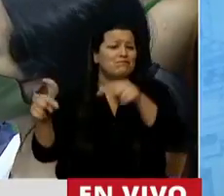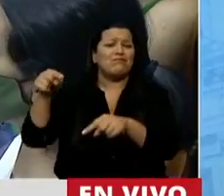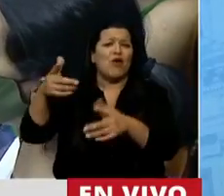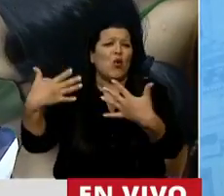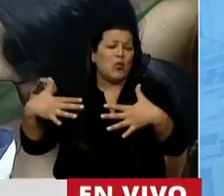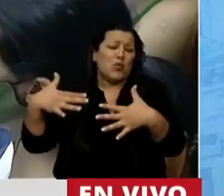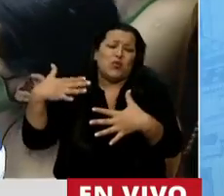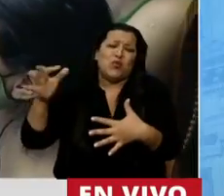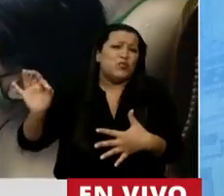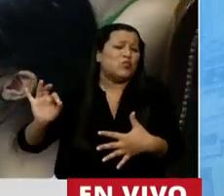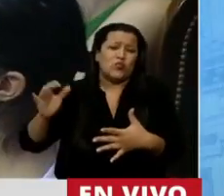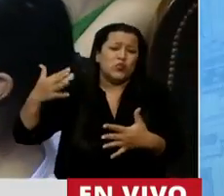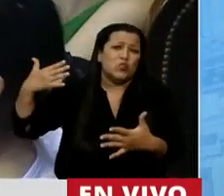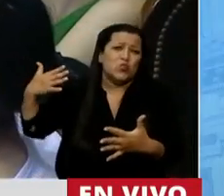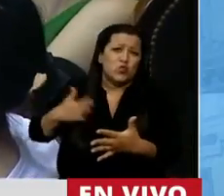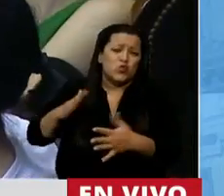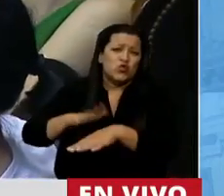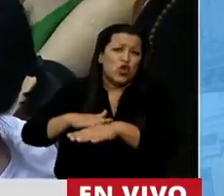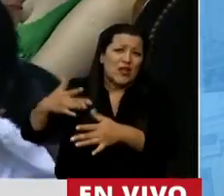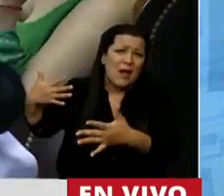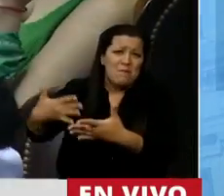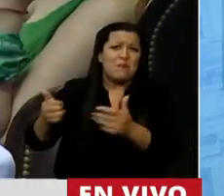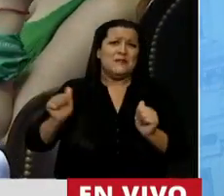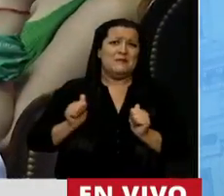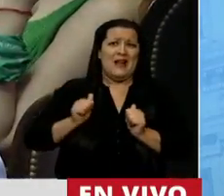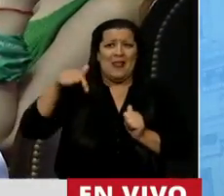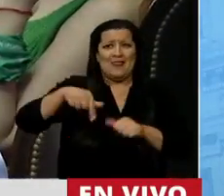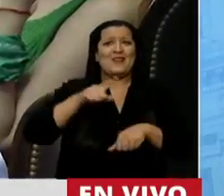tiempo esperando que llegara este momento y que además